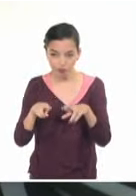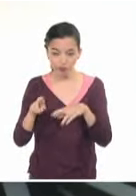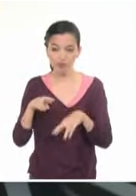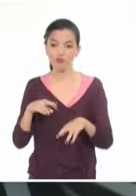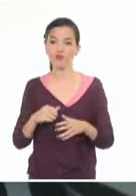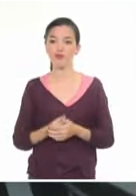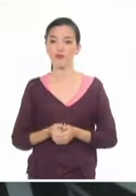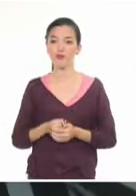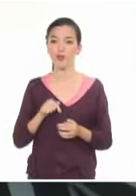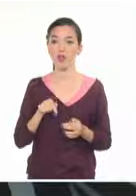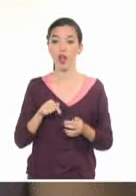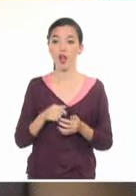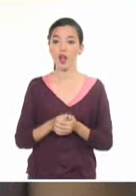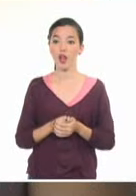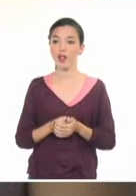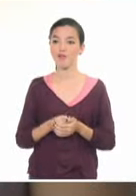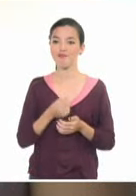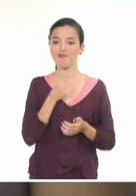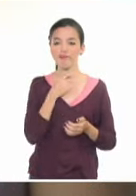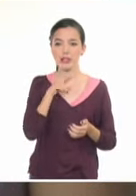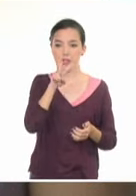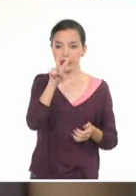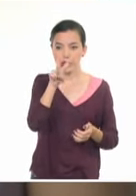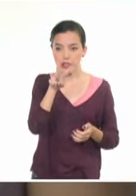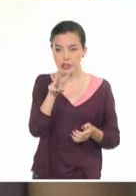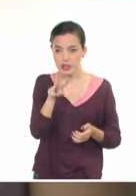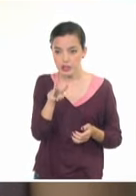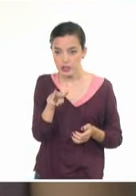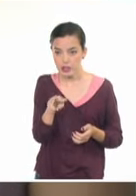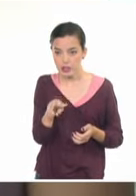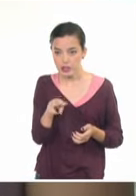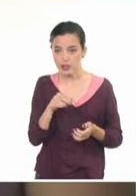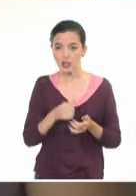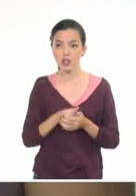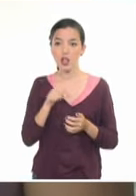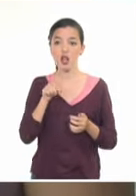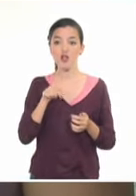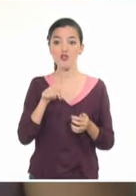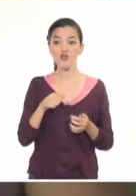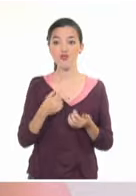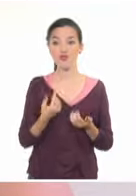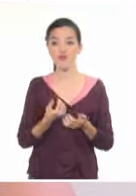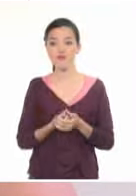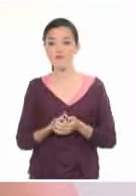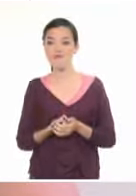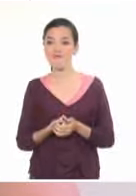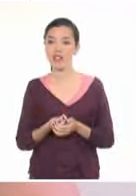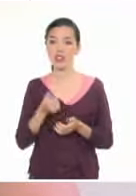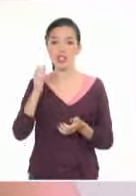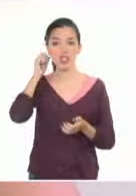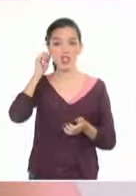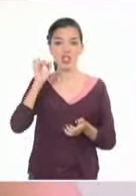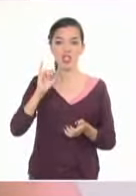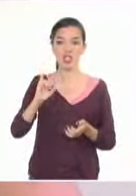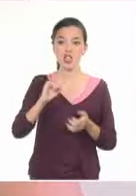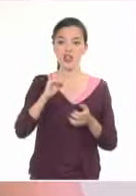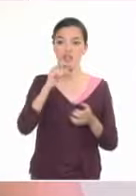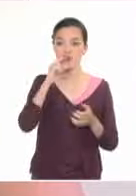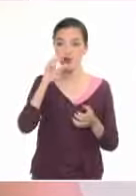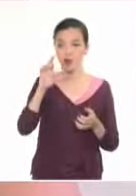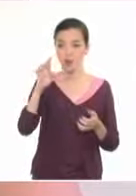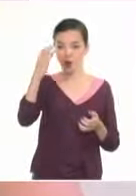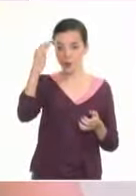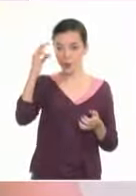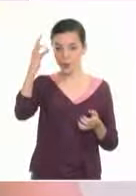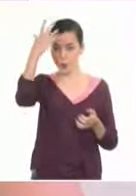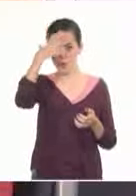pruebas y me daba que era un fibroadenoma, que es un tumor pero que es benigno. Ella pensó que era benigno, pero la biopsia